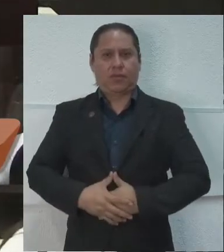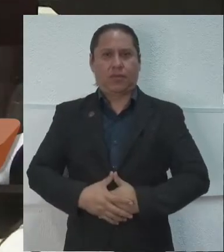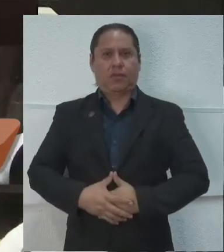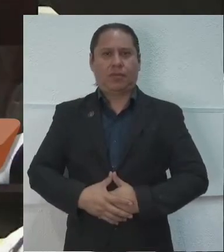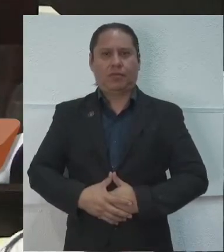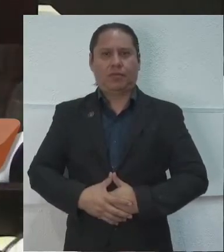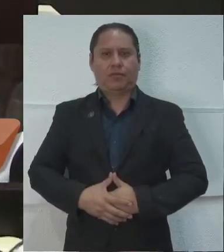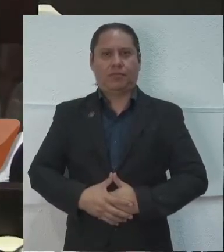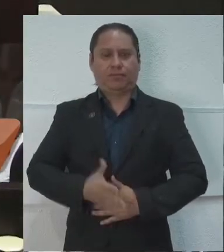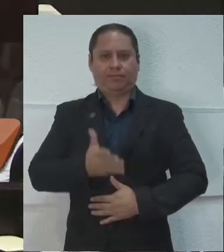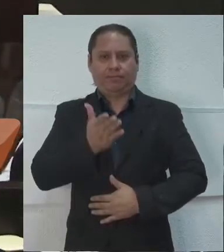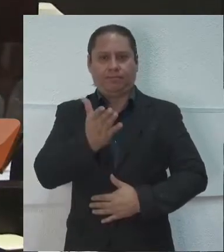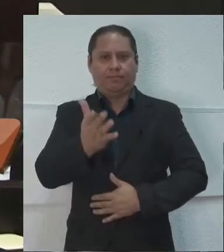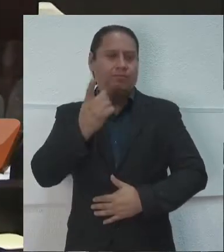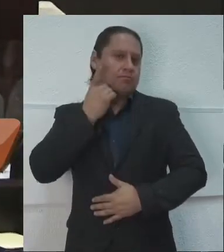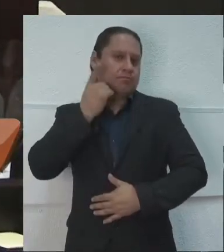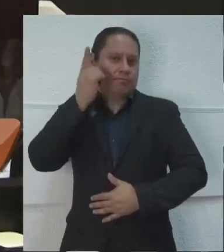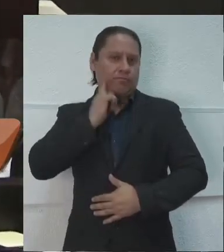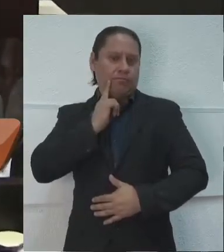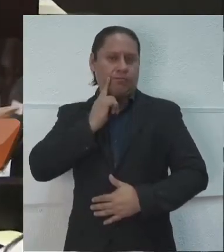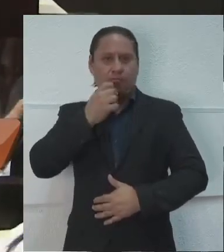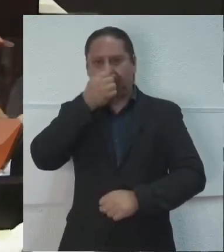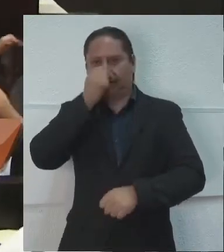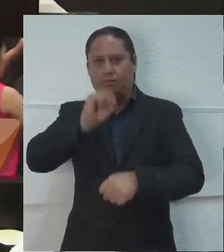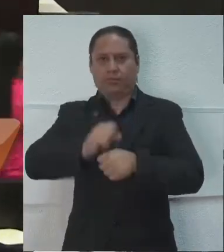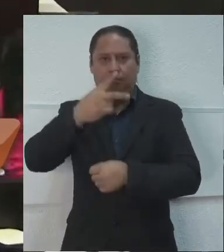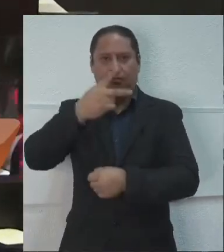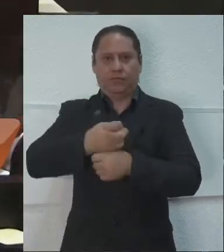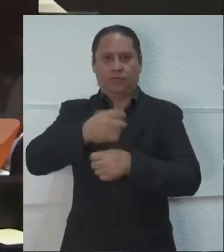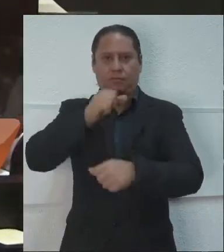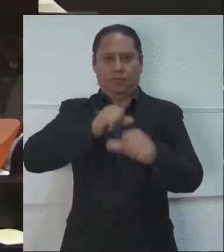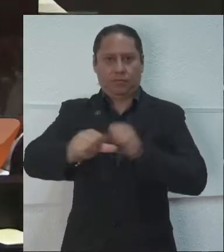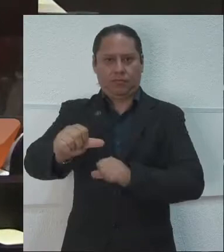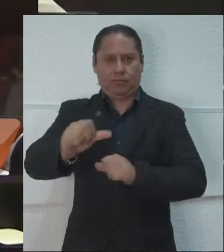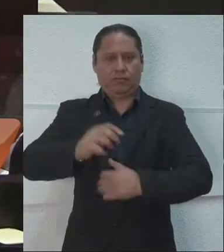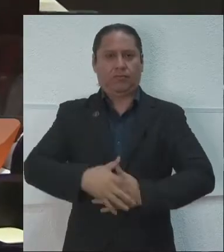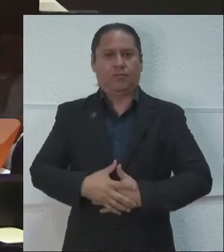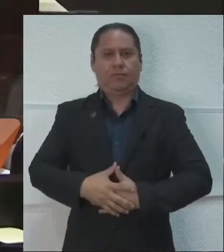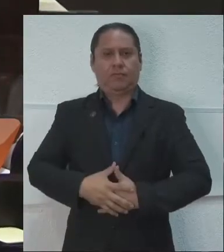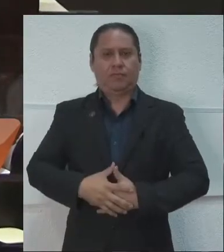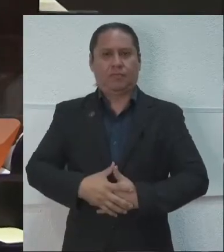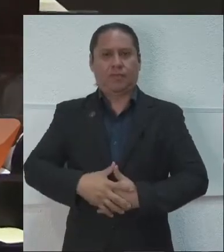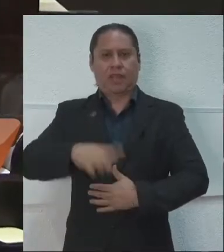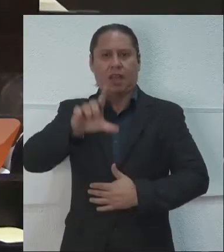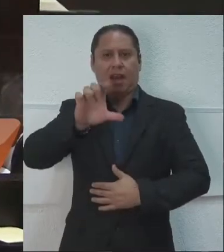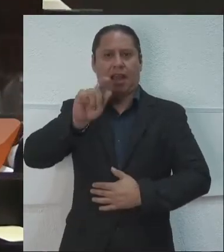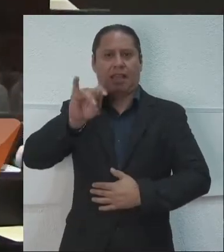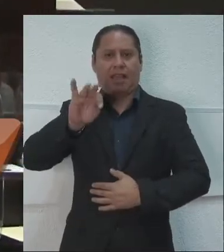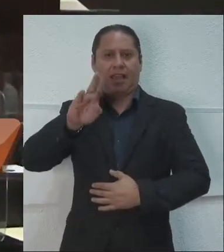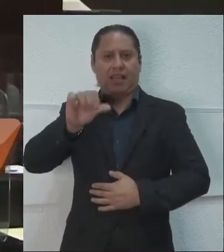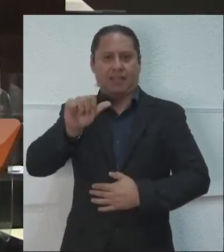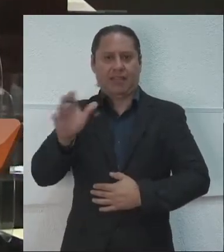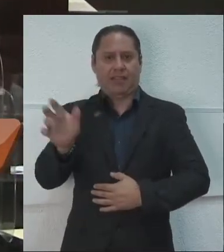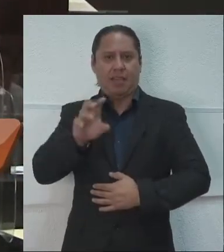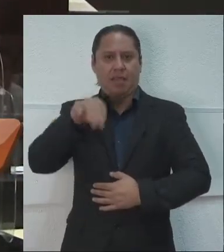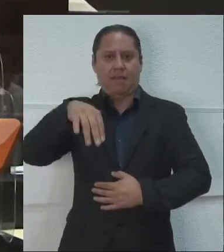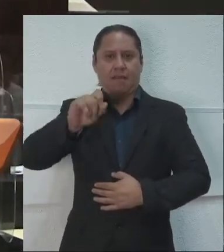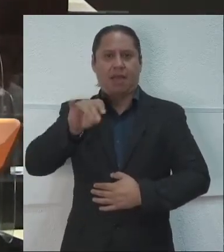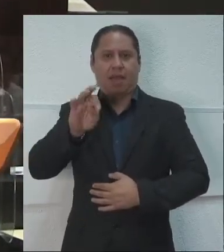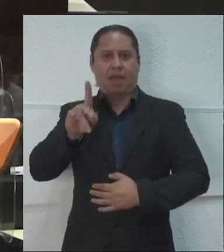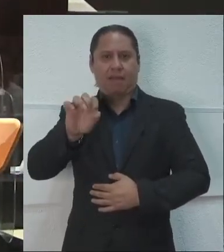Legislativo, solicito a la diputada prosecretaria en funciones de secretaria, Leticia Méndez Ixín, haga